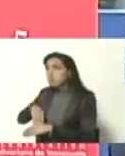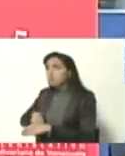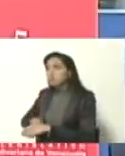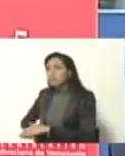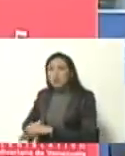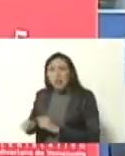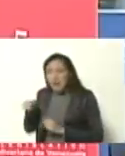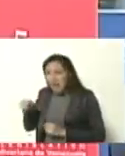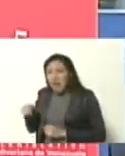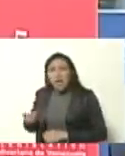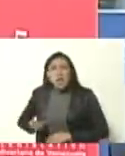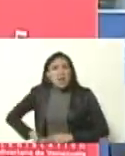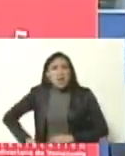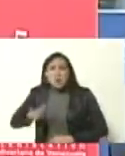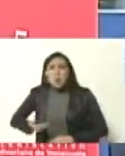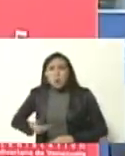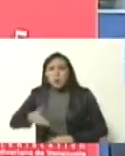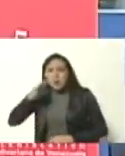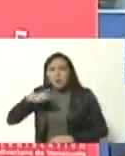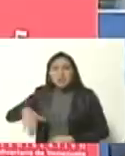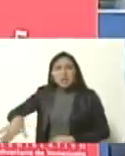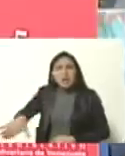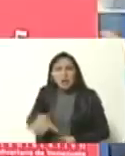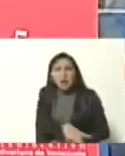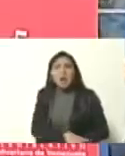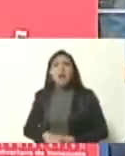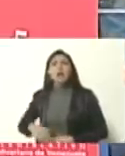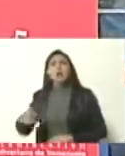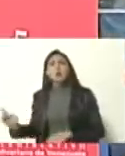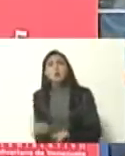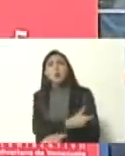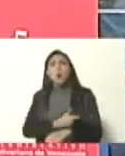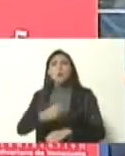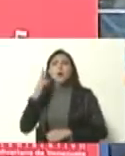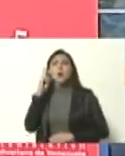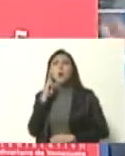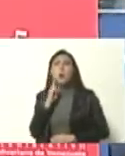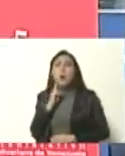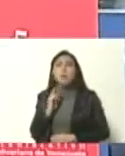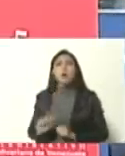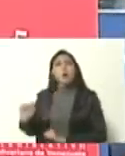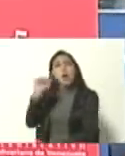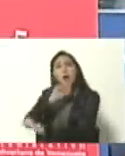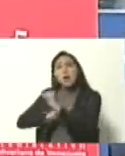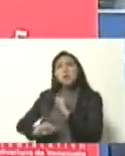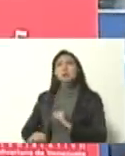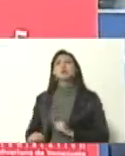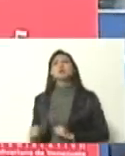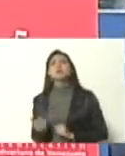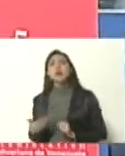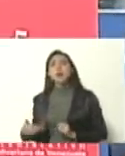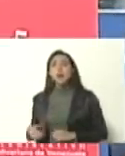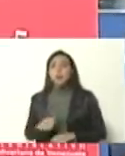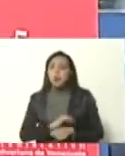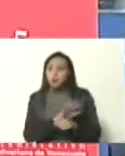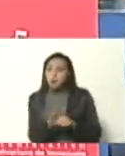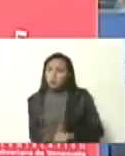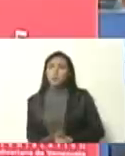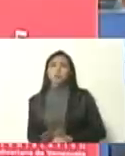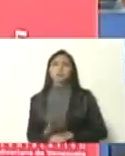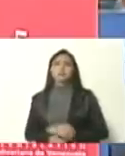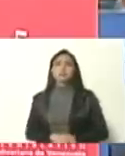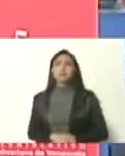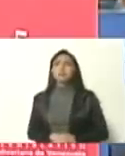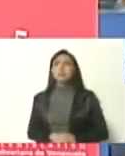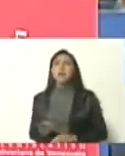herramientas fundamentales del pueblo de Venezuela, del gobierno bolivariano, en la lucha contra el COVID-19. El